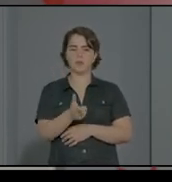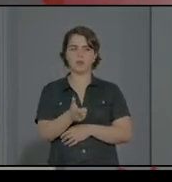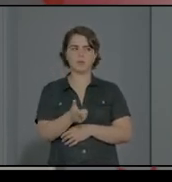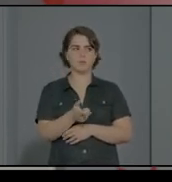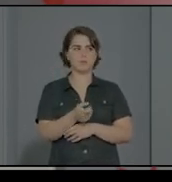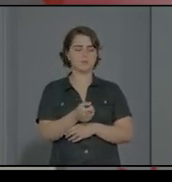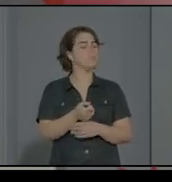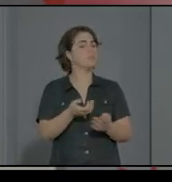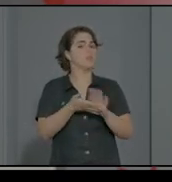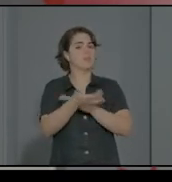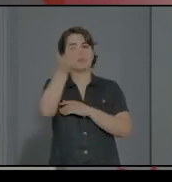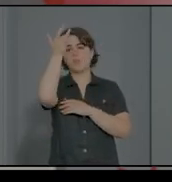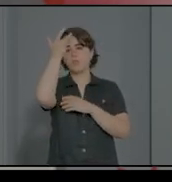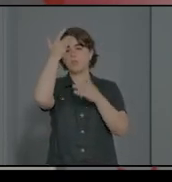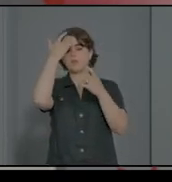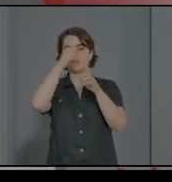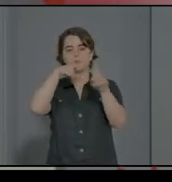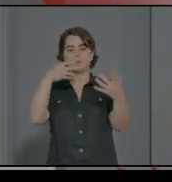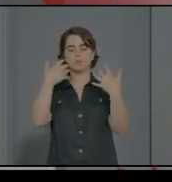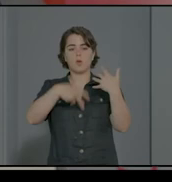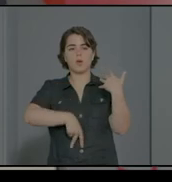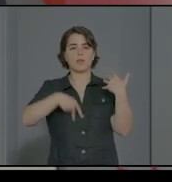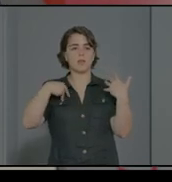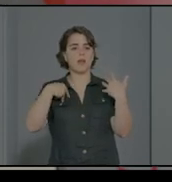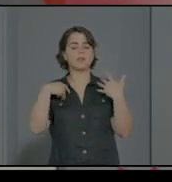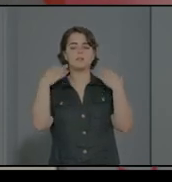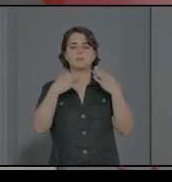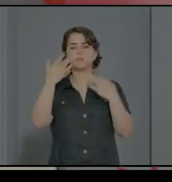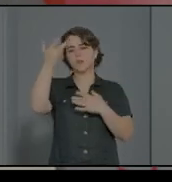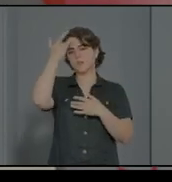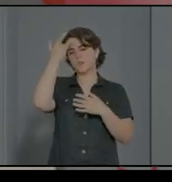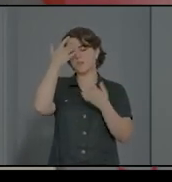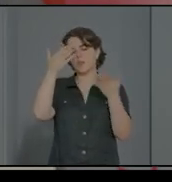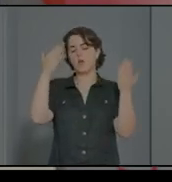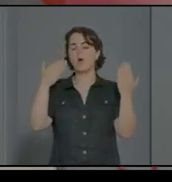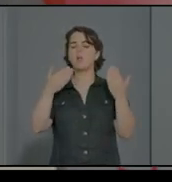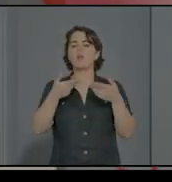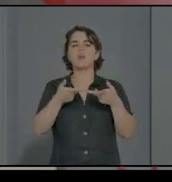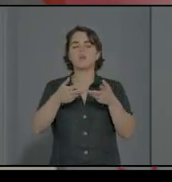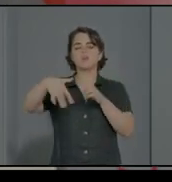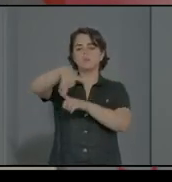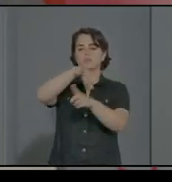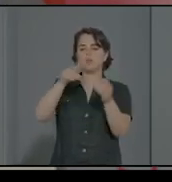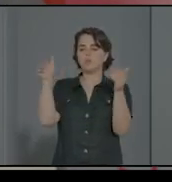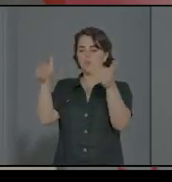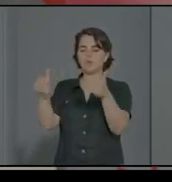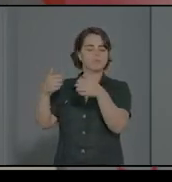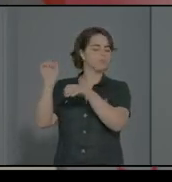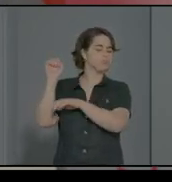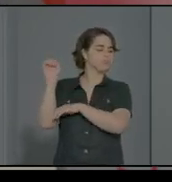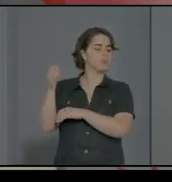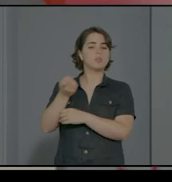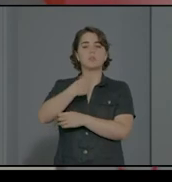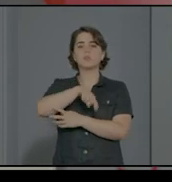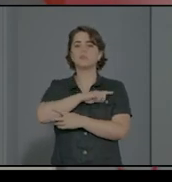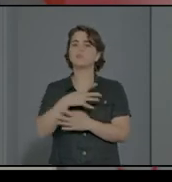cerebro está bastante libre de centrarse en lo que está pasando en el entorno y todos más o menos nos sincronizamos con lo que